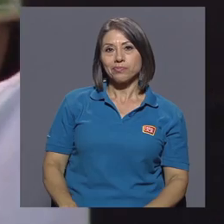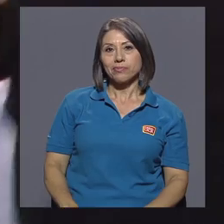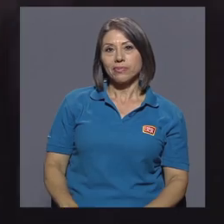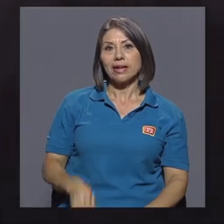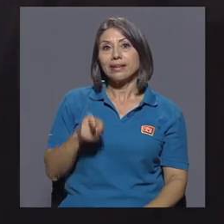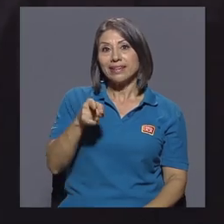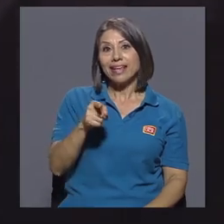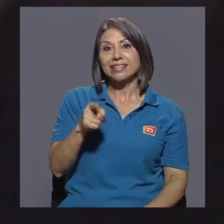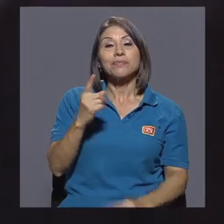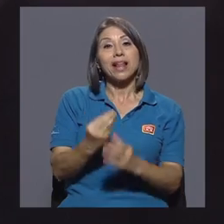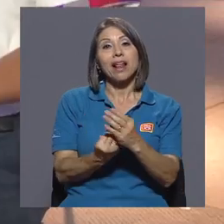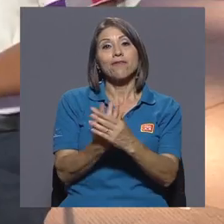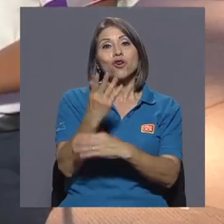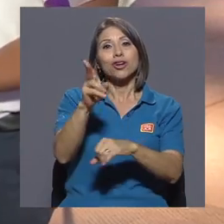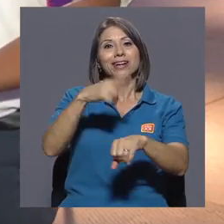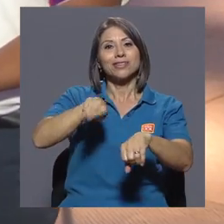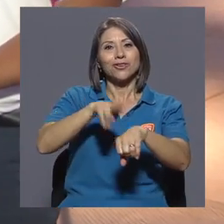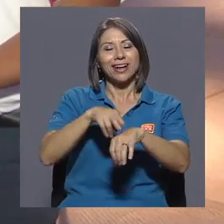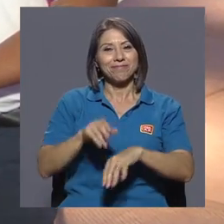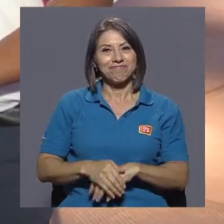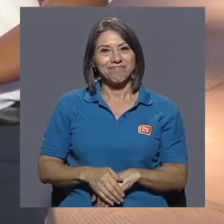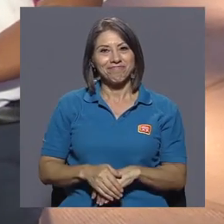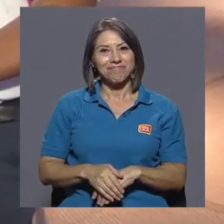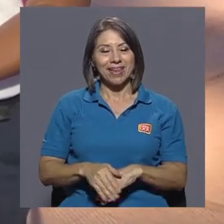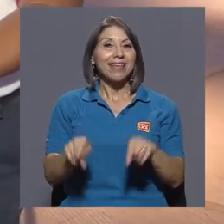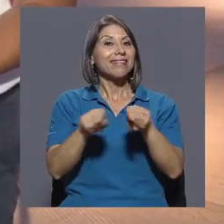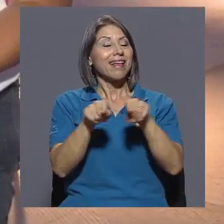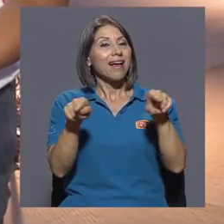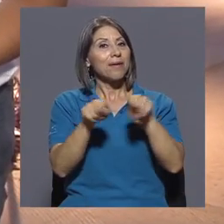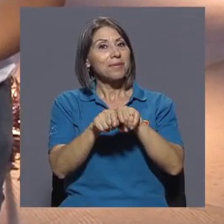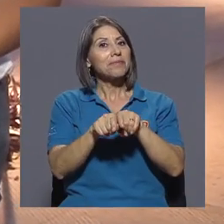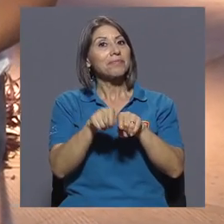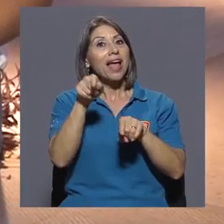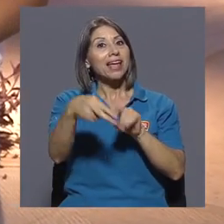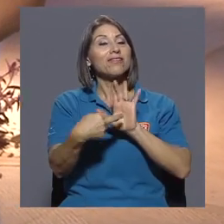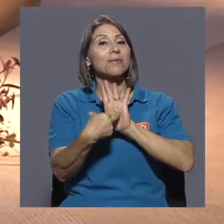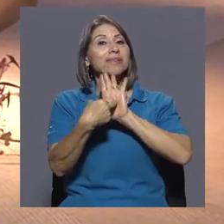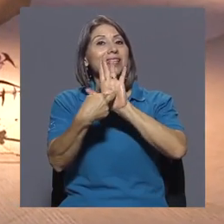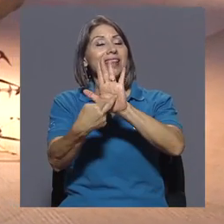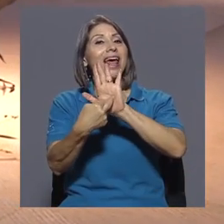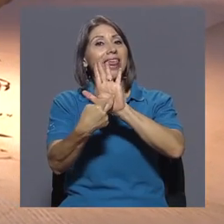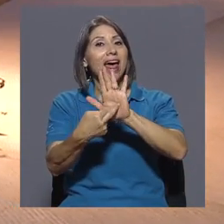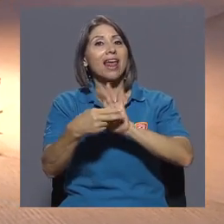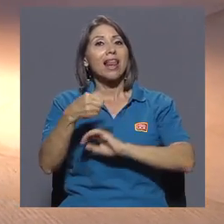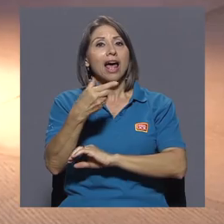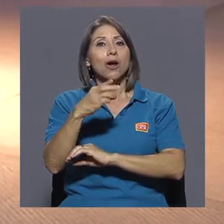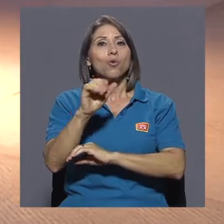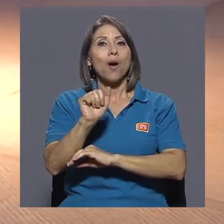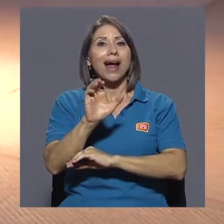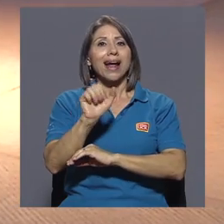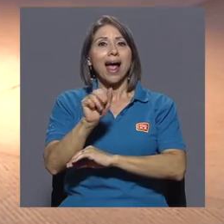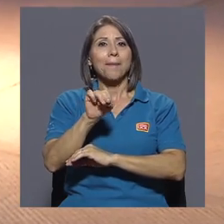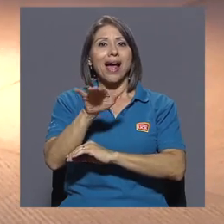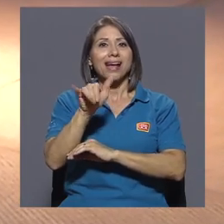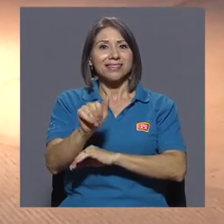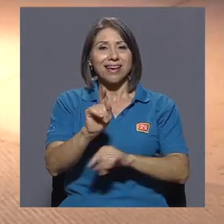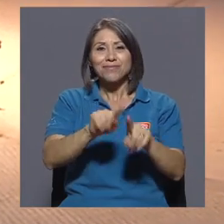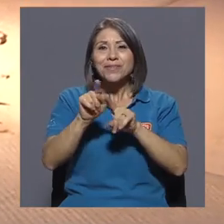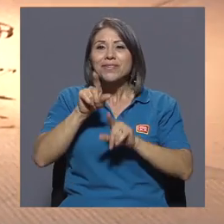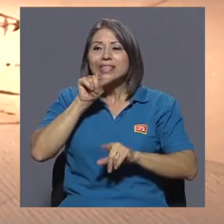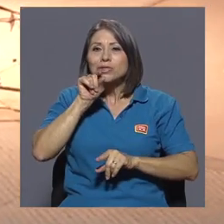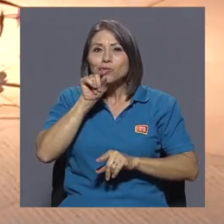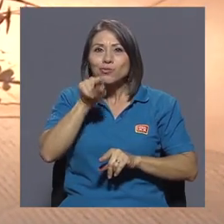nuestra flor nacional. Tenemos también representada la guacamaya, la guara roja, el aramacao,